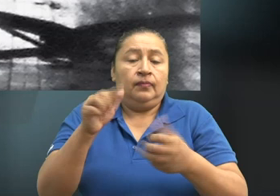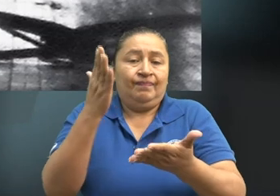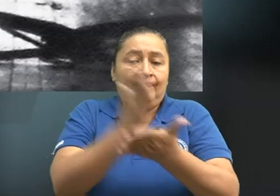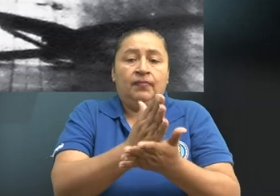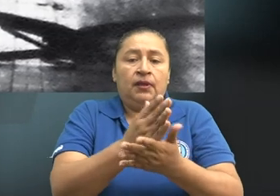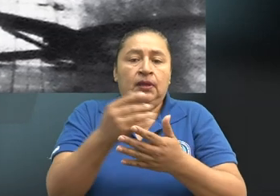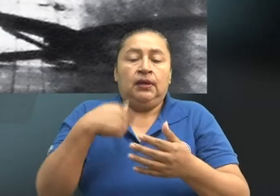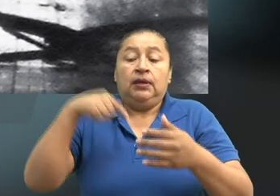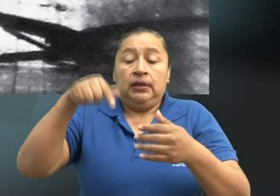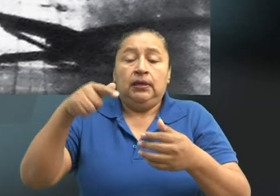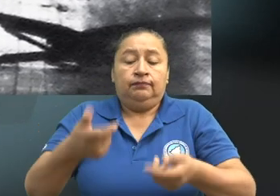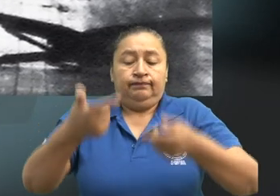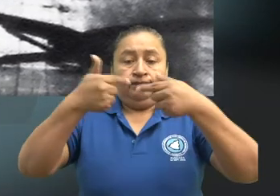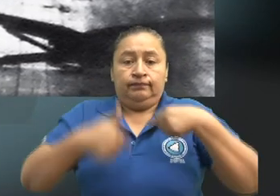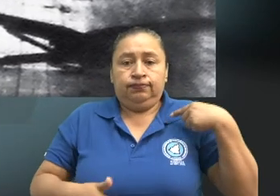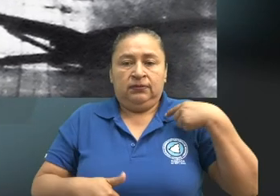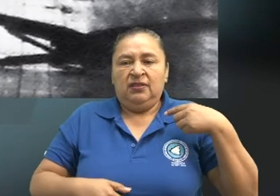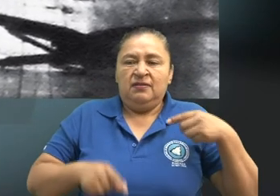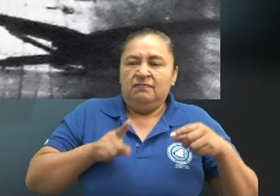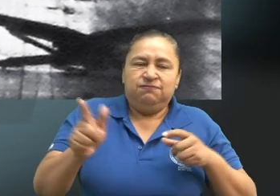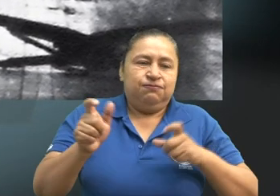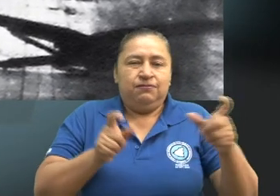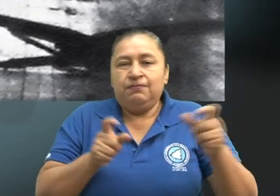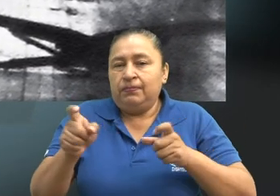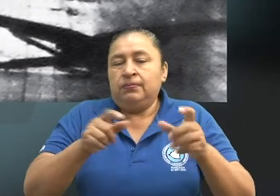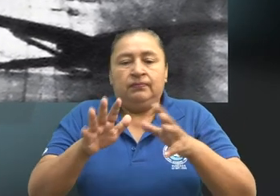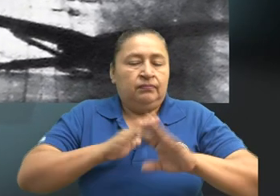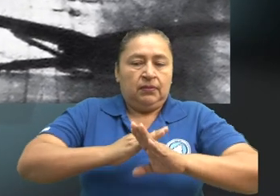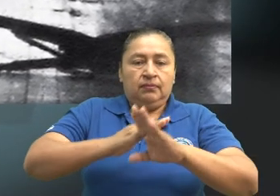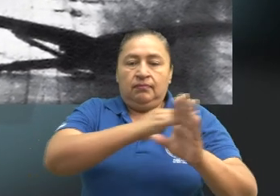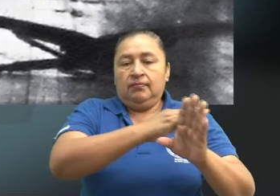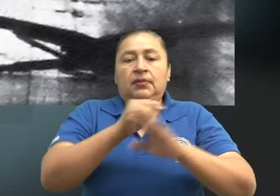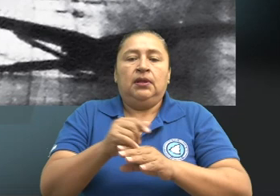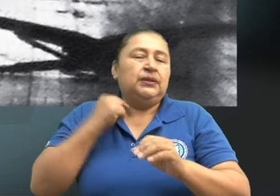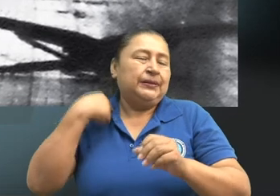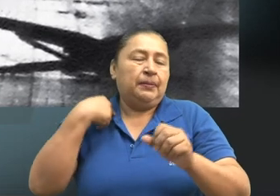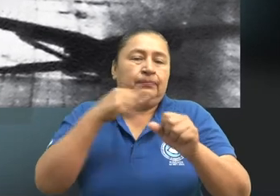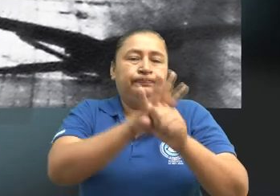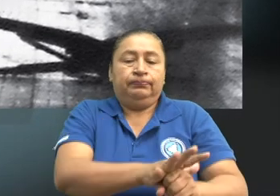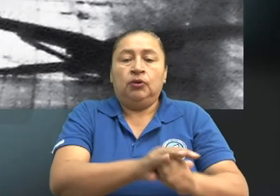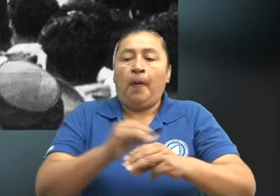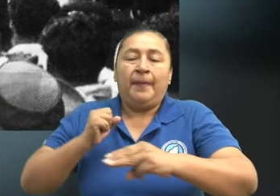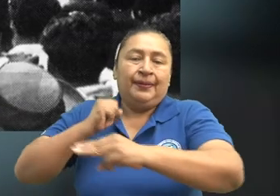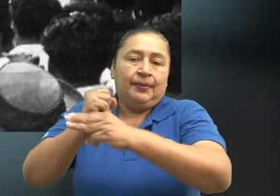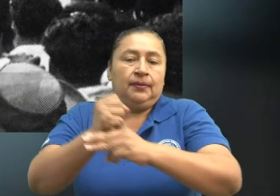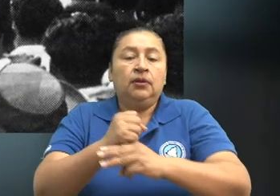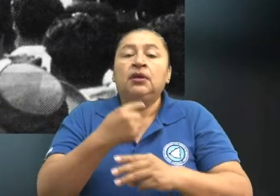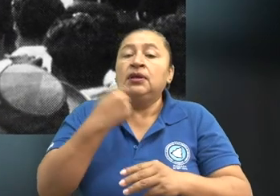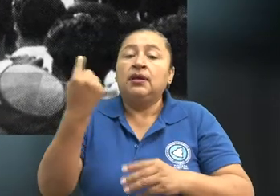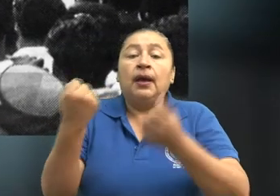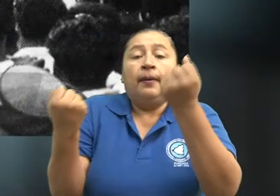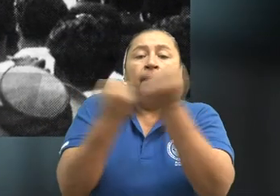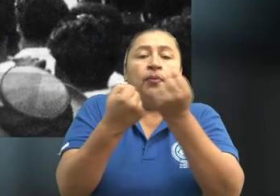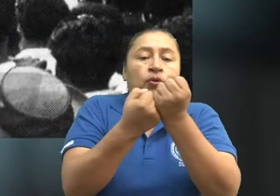Que se instaló a sangre y fuego, ¿verdad? En este caso reprimiendo y matando, y con el apoyo